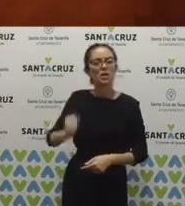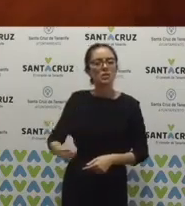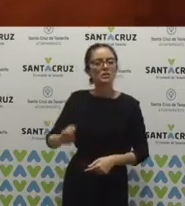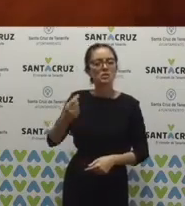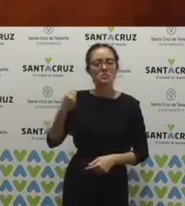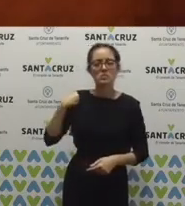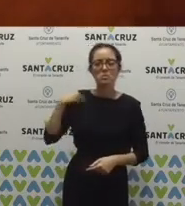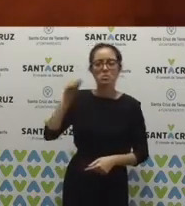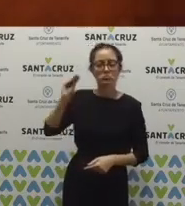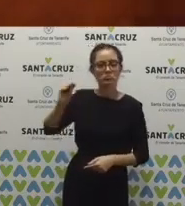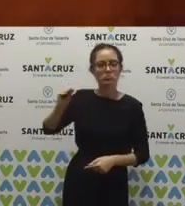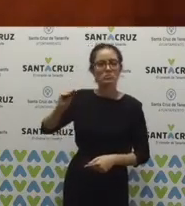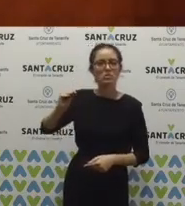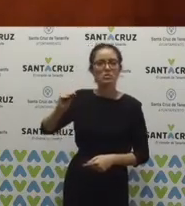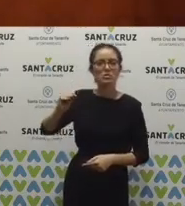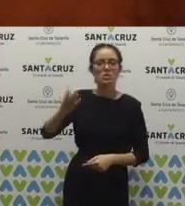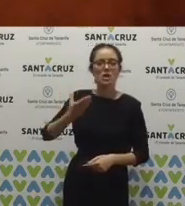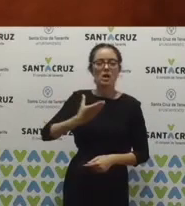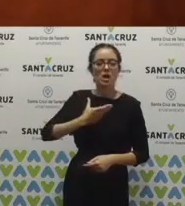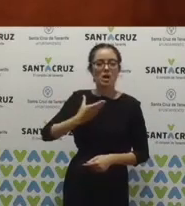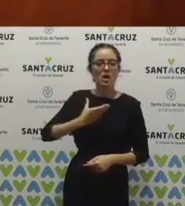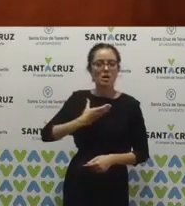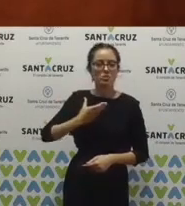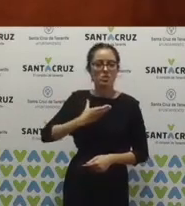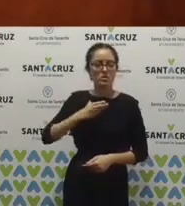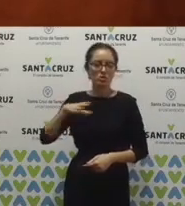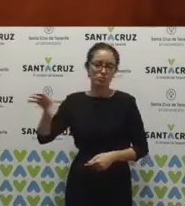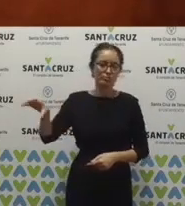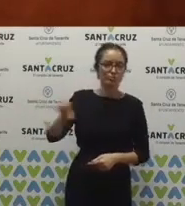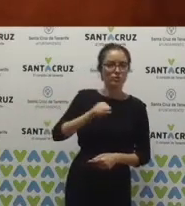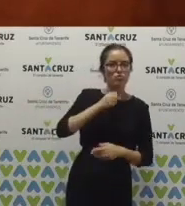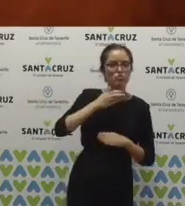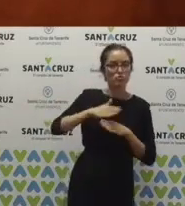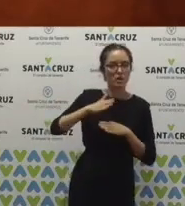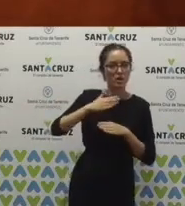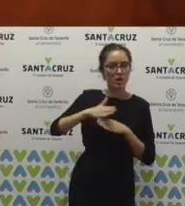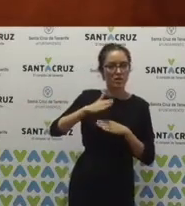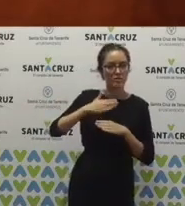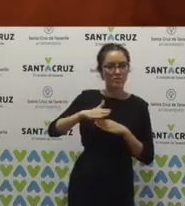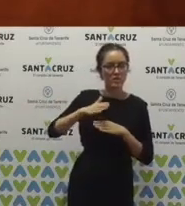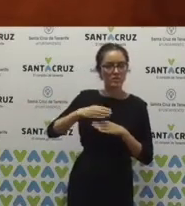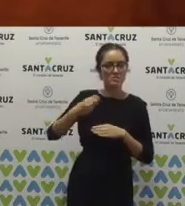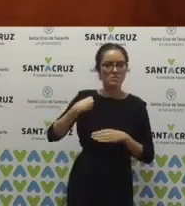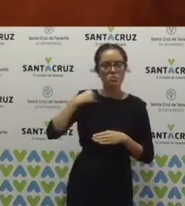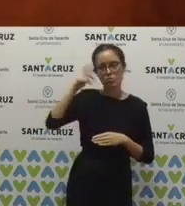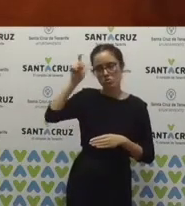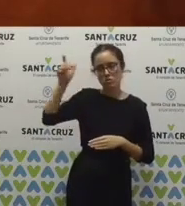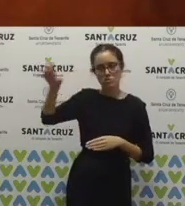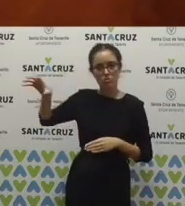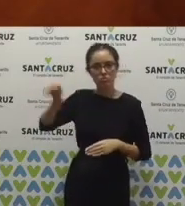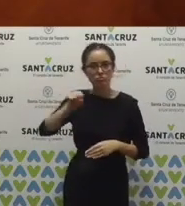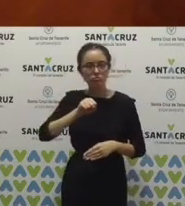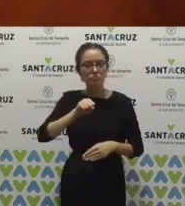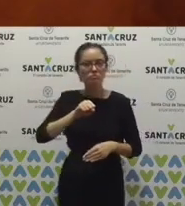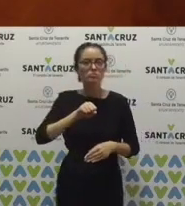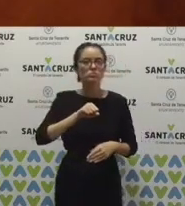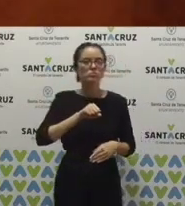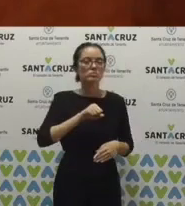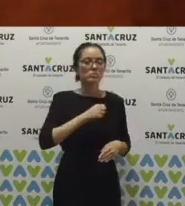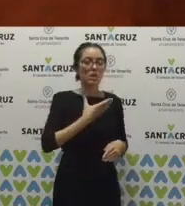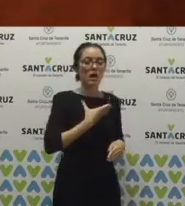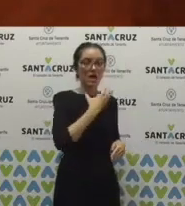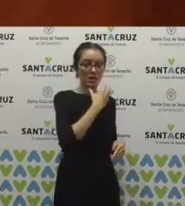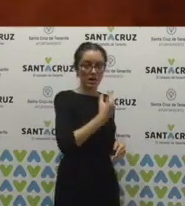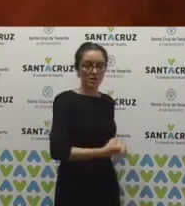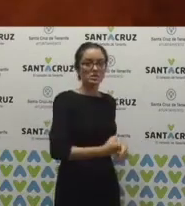respecto a que el ayuntamiento quisiera confiscar el superávit de los municipios y en ese momento ella respondió y es cierto que no había